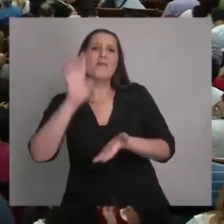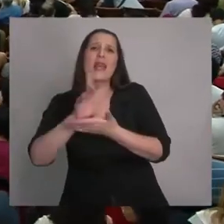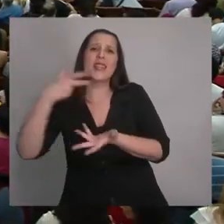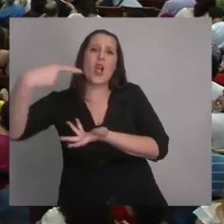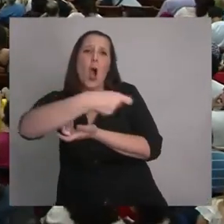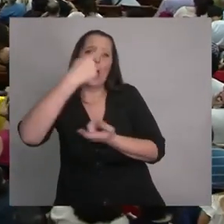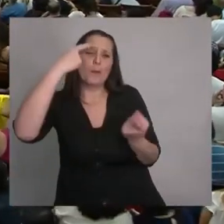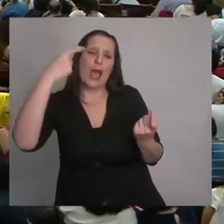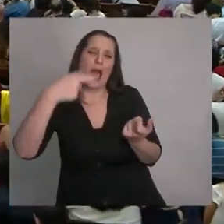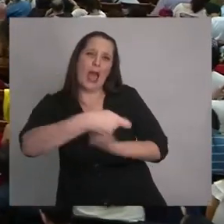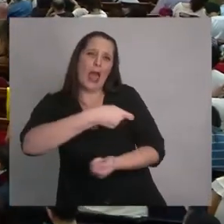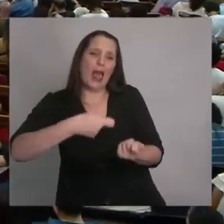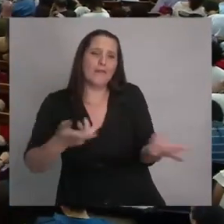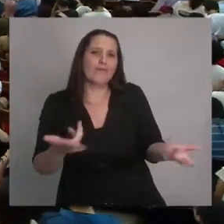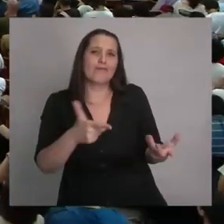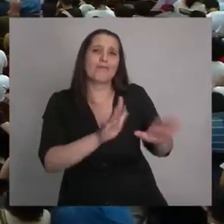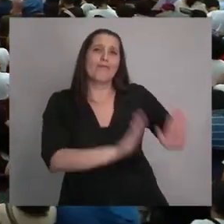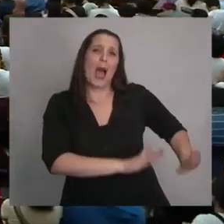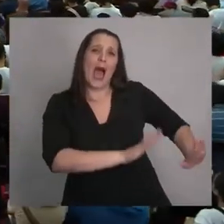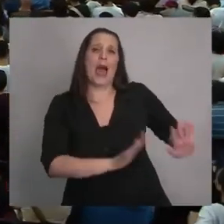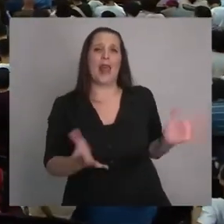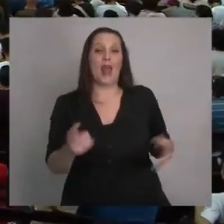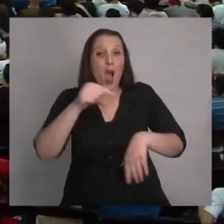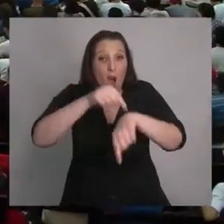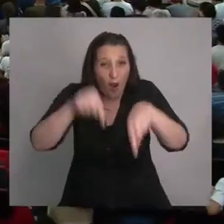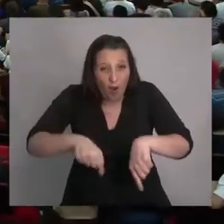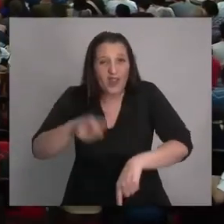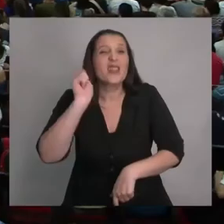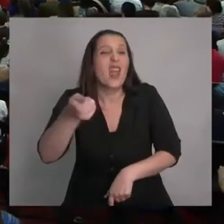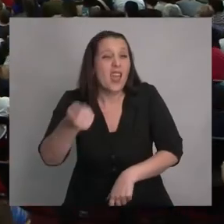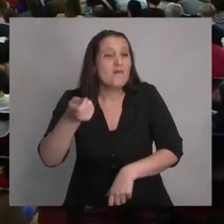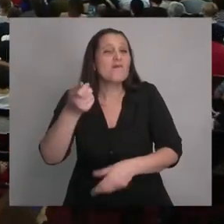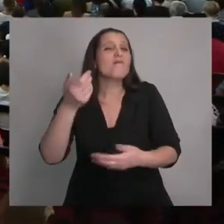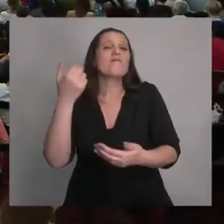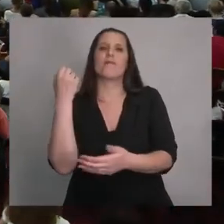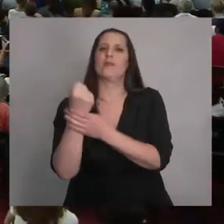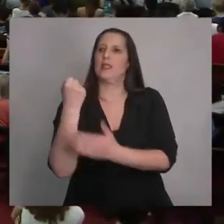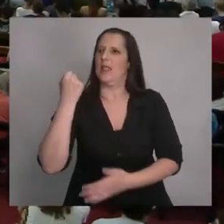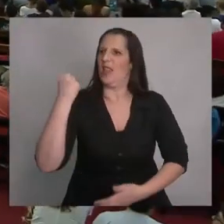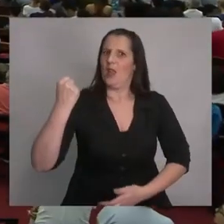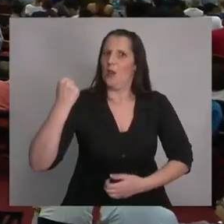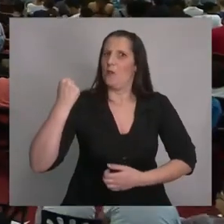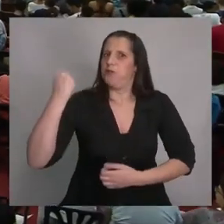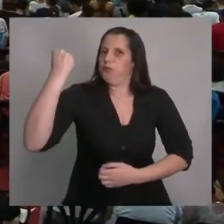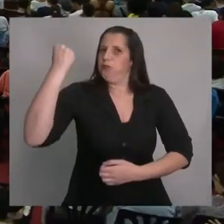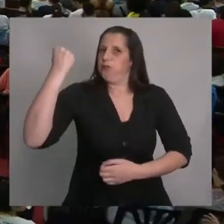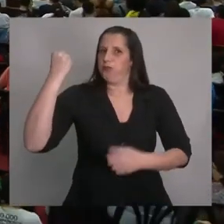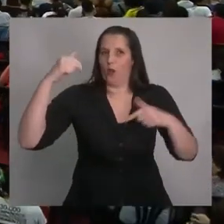la situación hoy por hoy está en manos de una derecha poderosísima